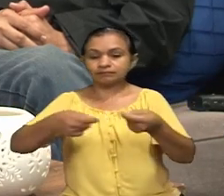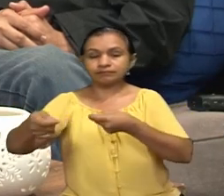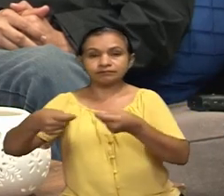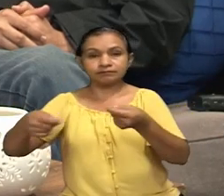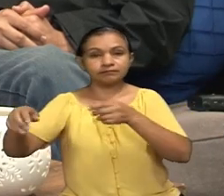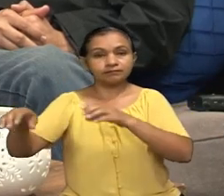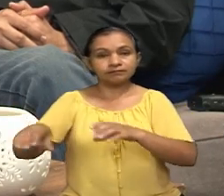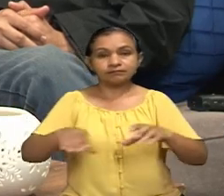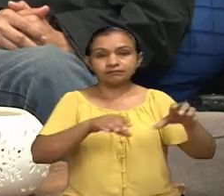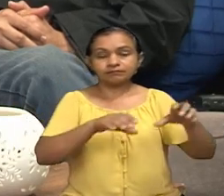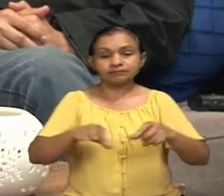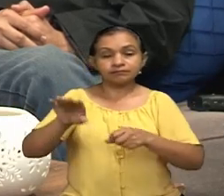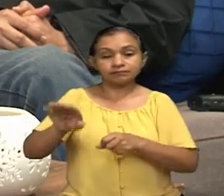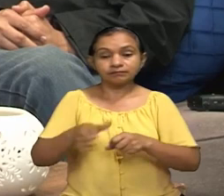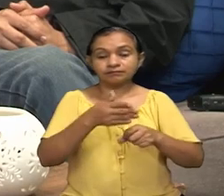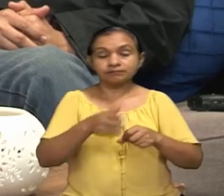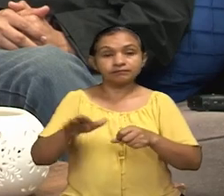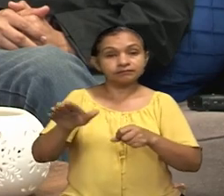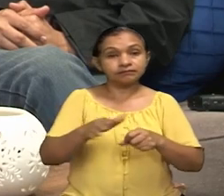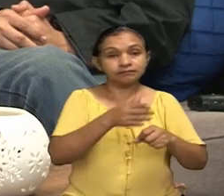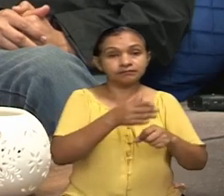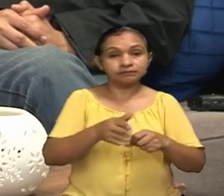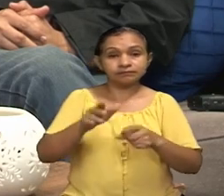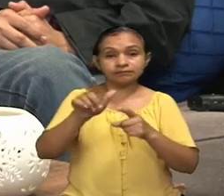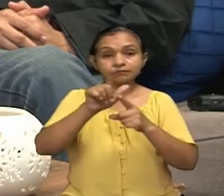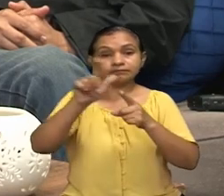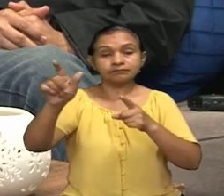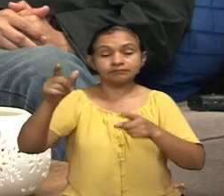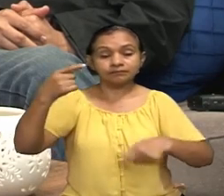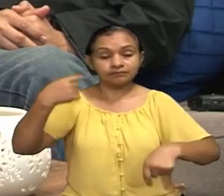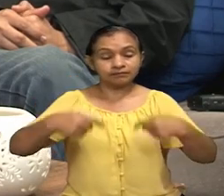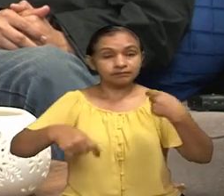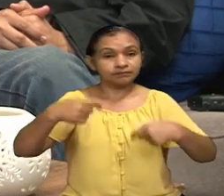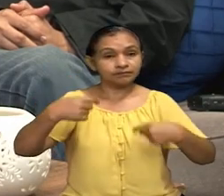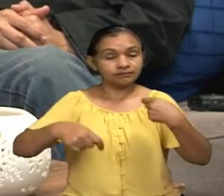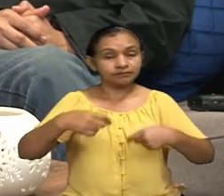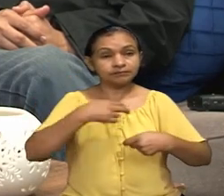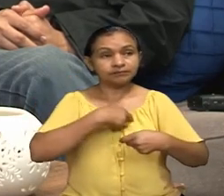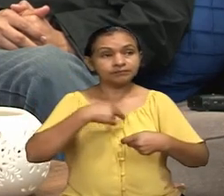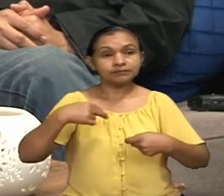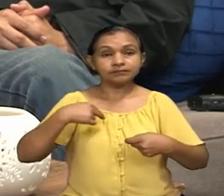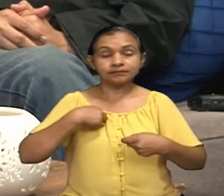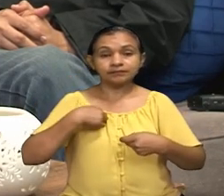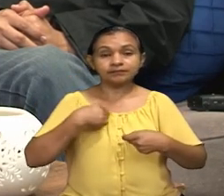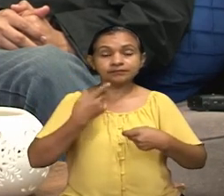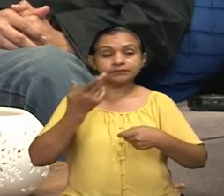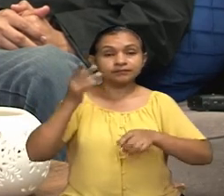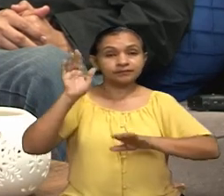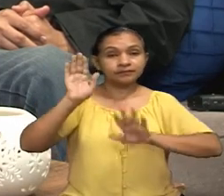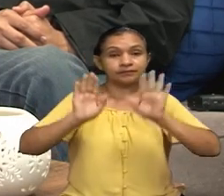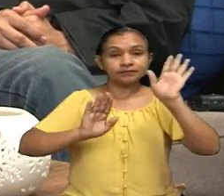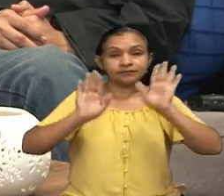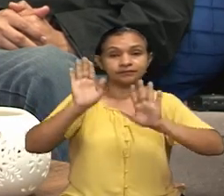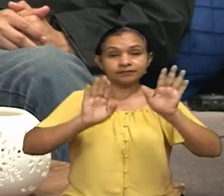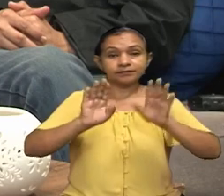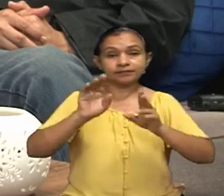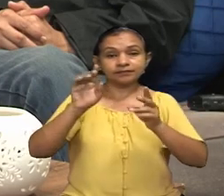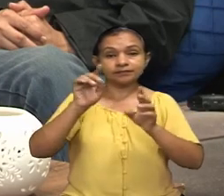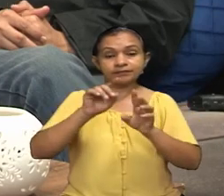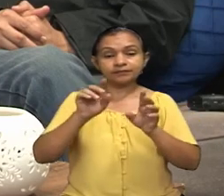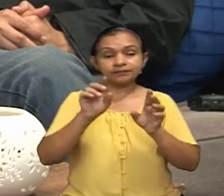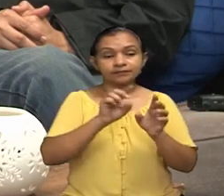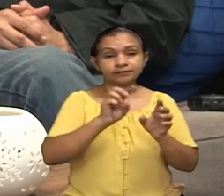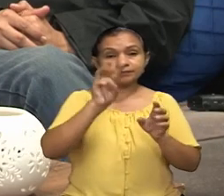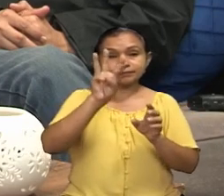de actividades de cocina. Ahorita en el mes patrio nosotros hicimos también un concurso de las tres casas club